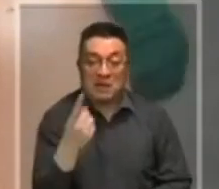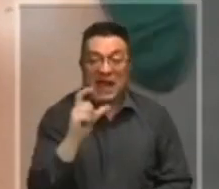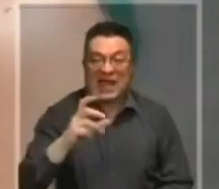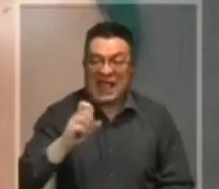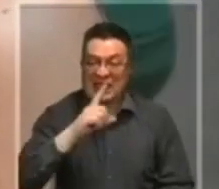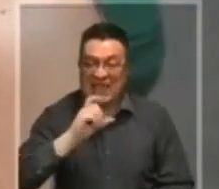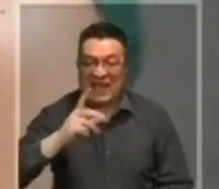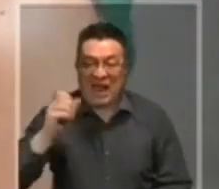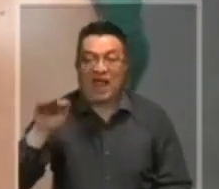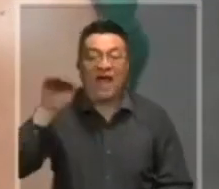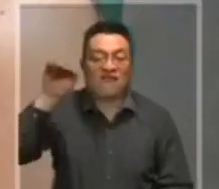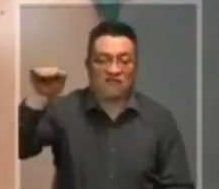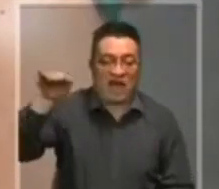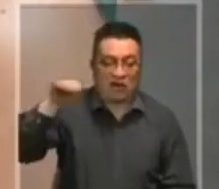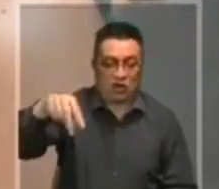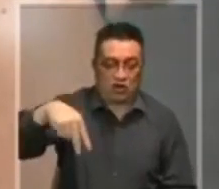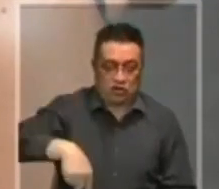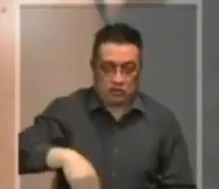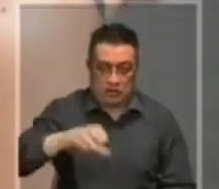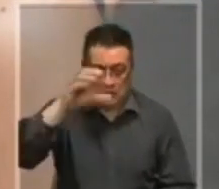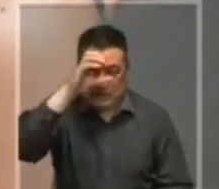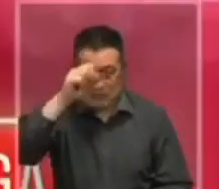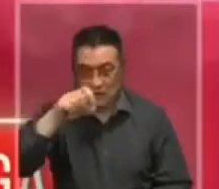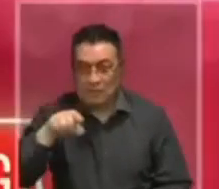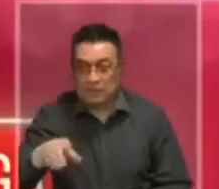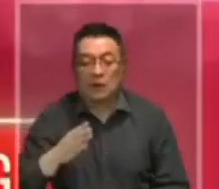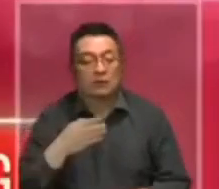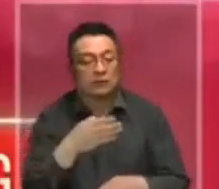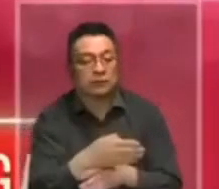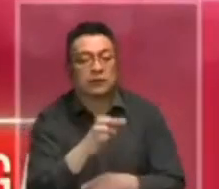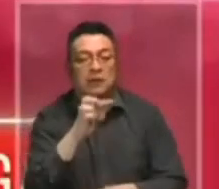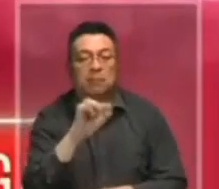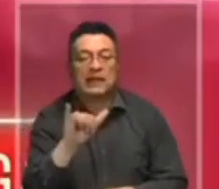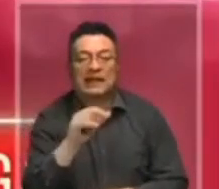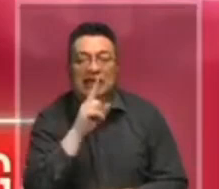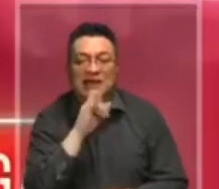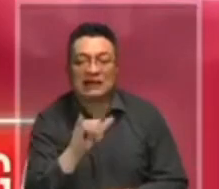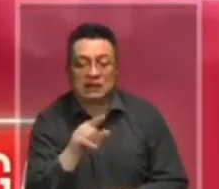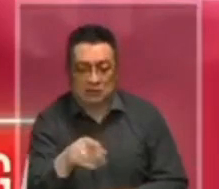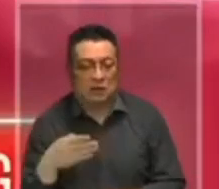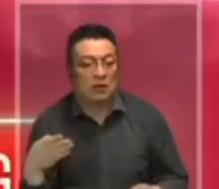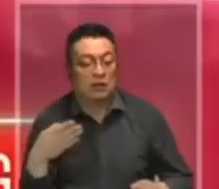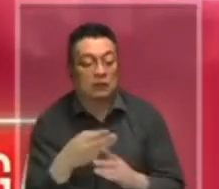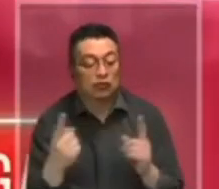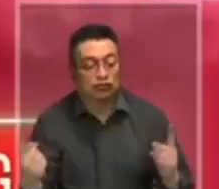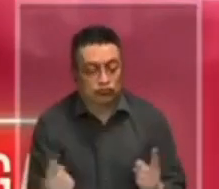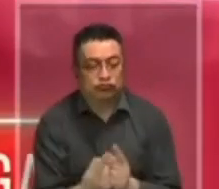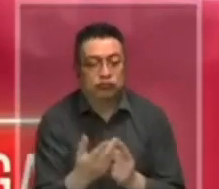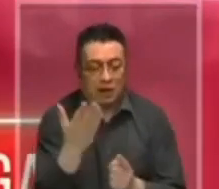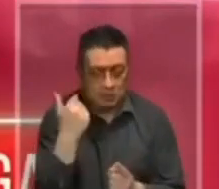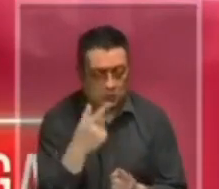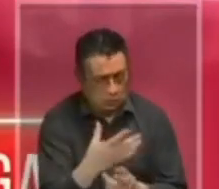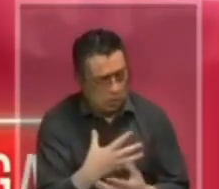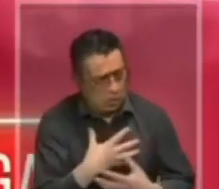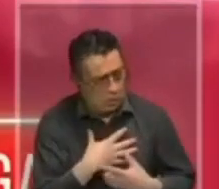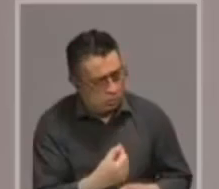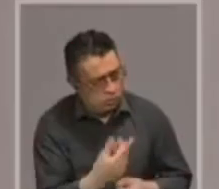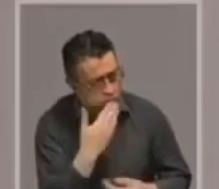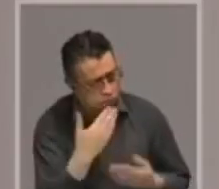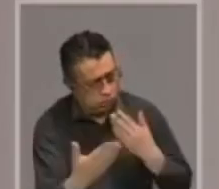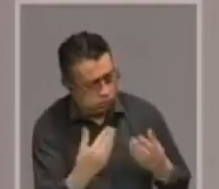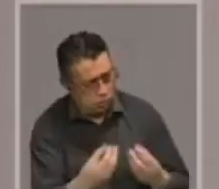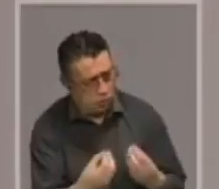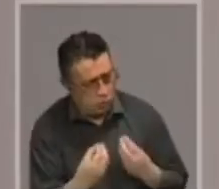mujer del Banco Nación. María Barros visitó a Piti para una consulta personal y, según dice la numeróloga, quedó tan encantada con su